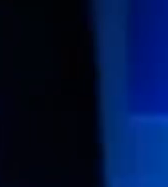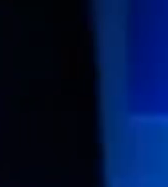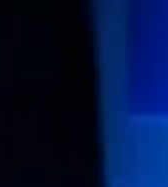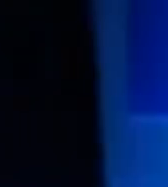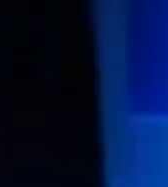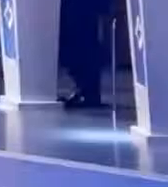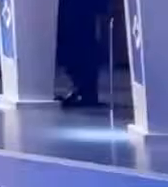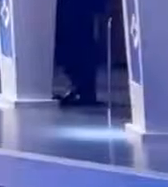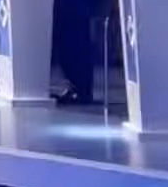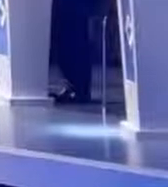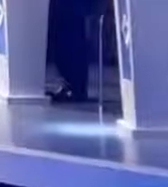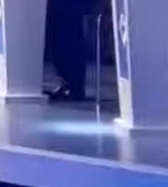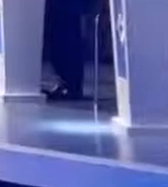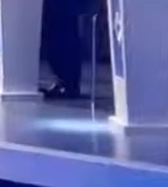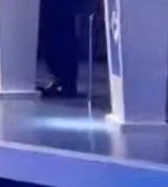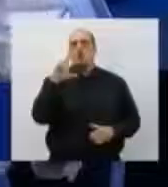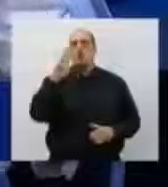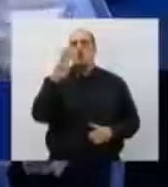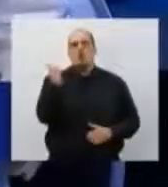Atención.